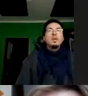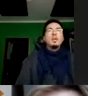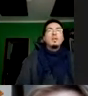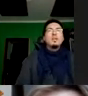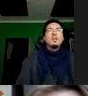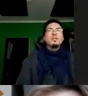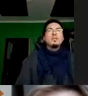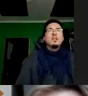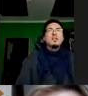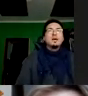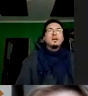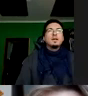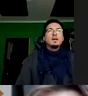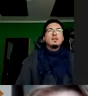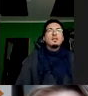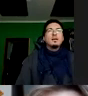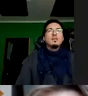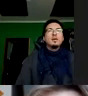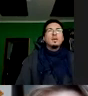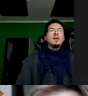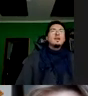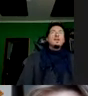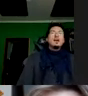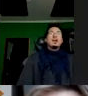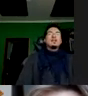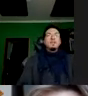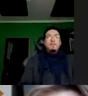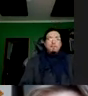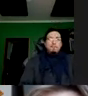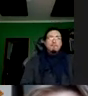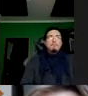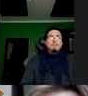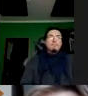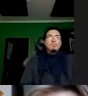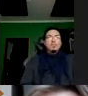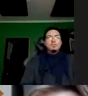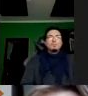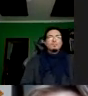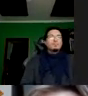Voy a ponerle aquí la imagen para que tengan una pequeña guía. Ahora sí.